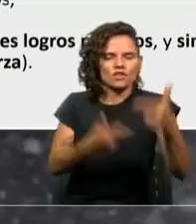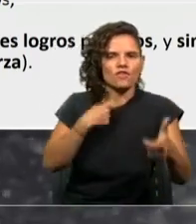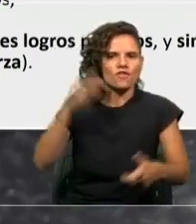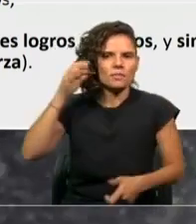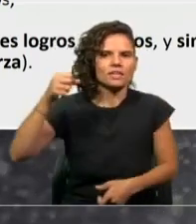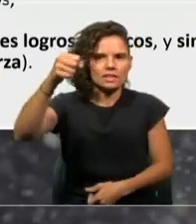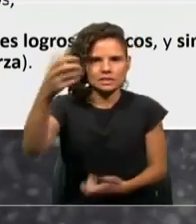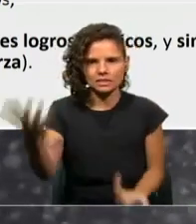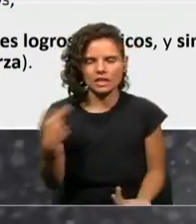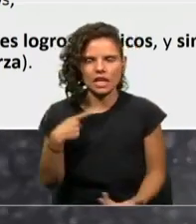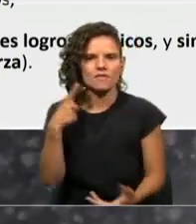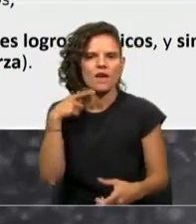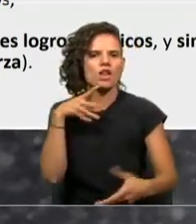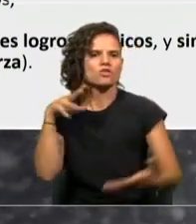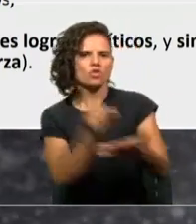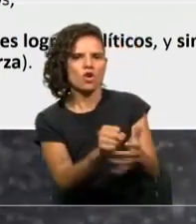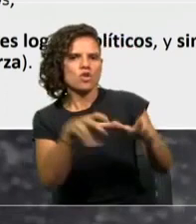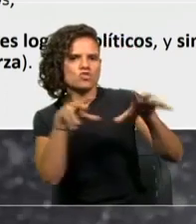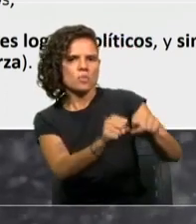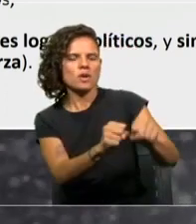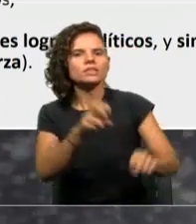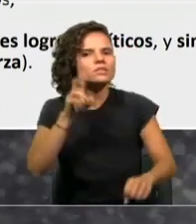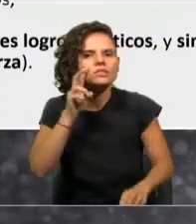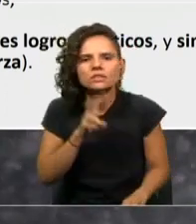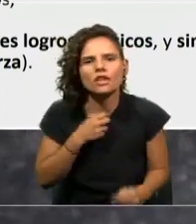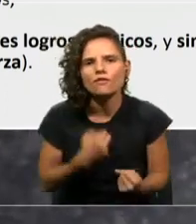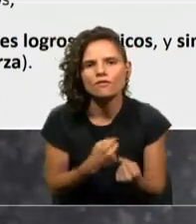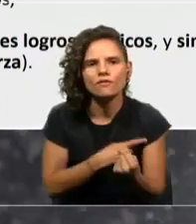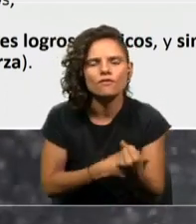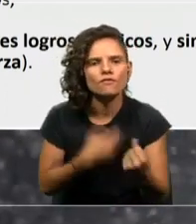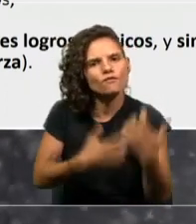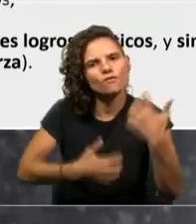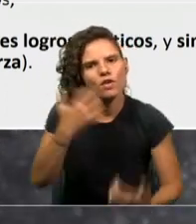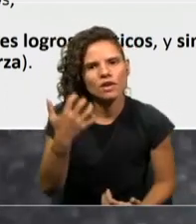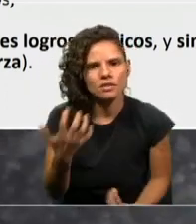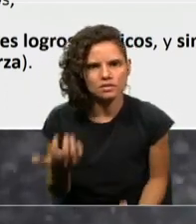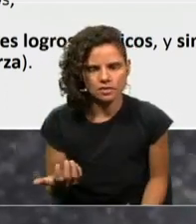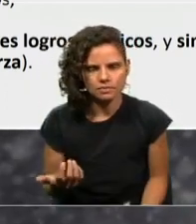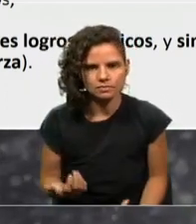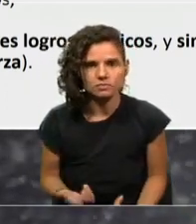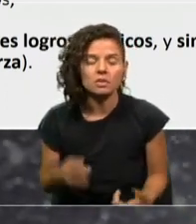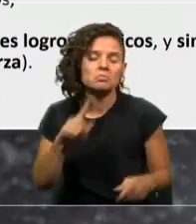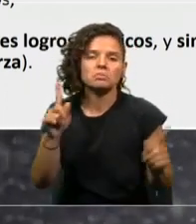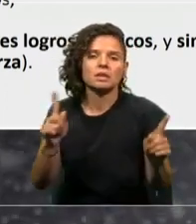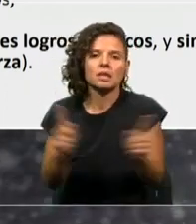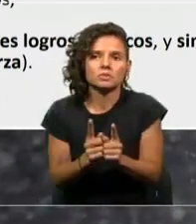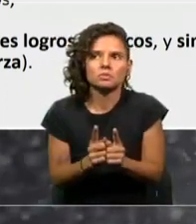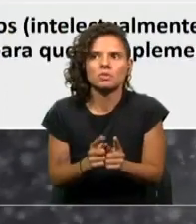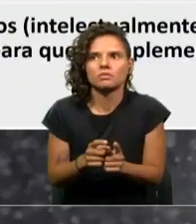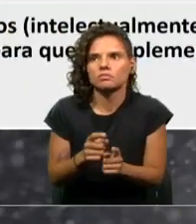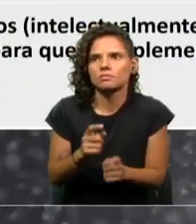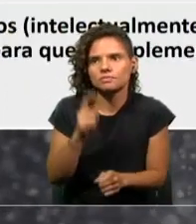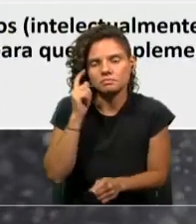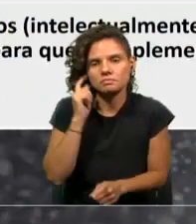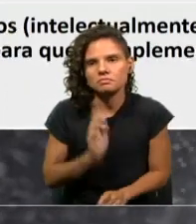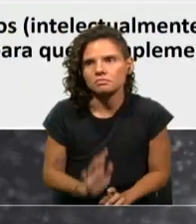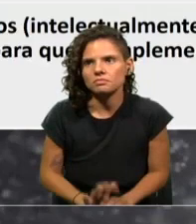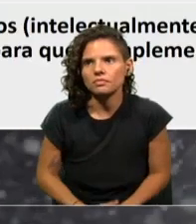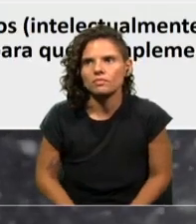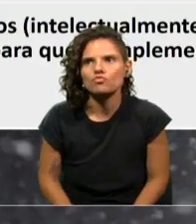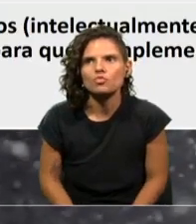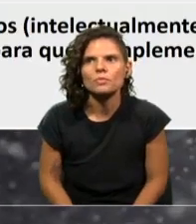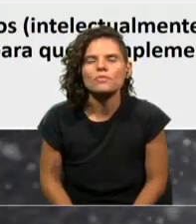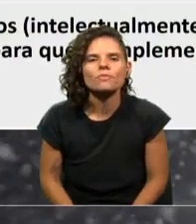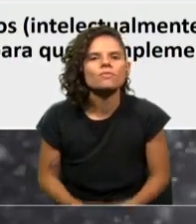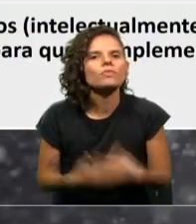poder y sin el uso de la fuerza. Así que, resumen, creo yo, lo